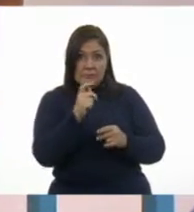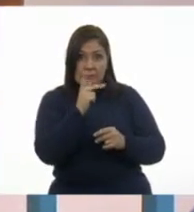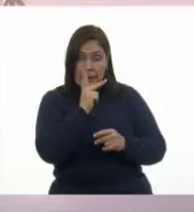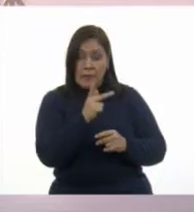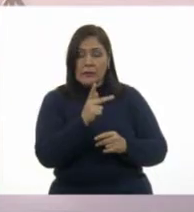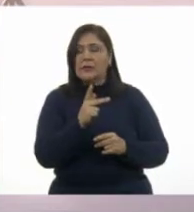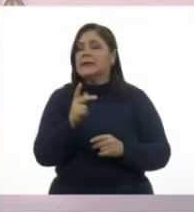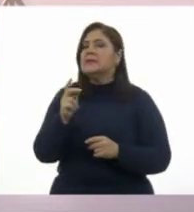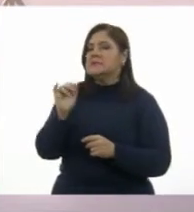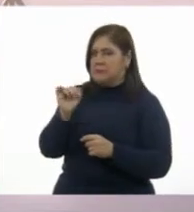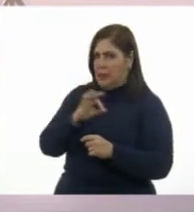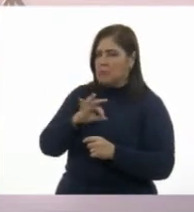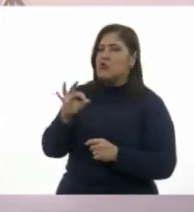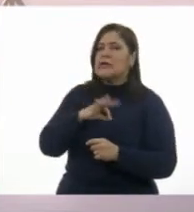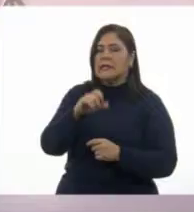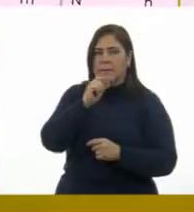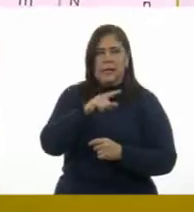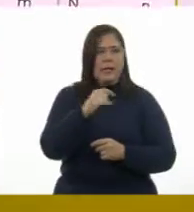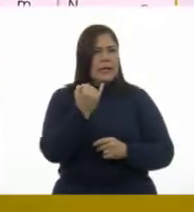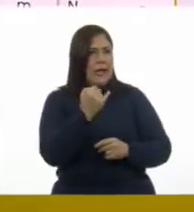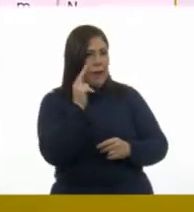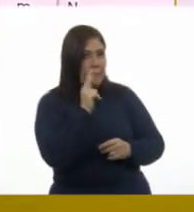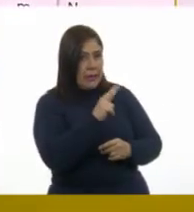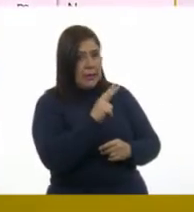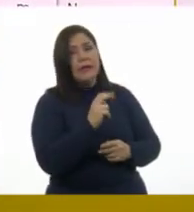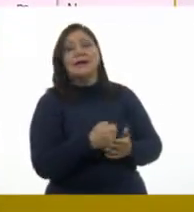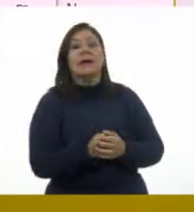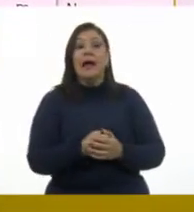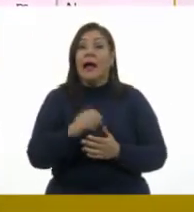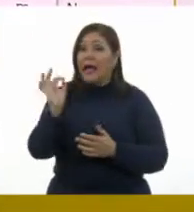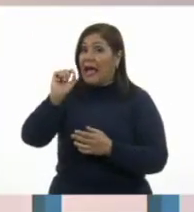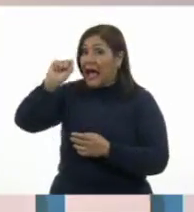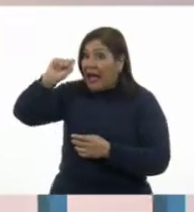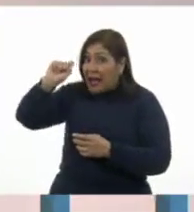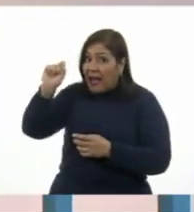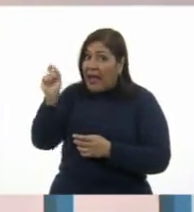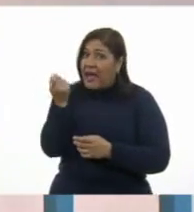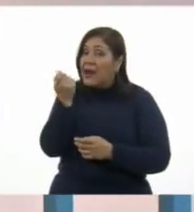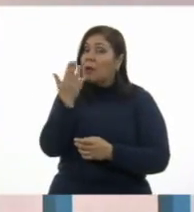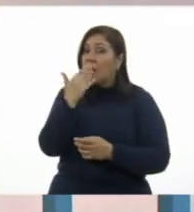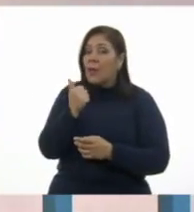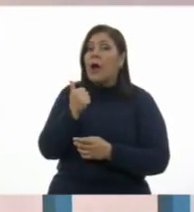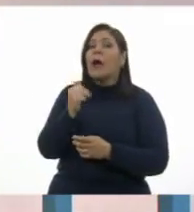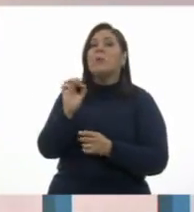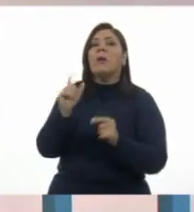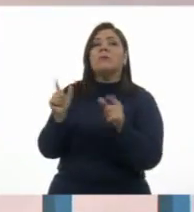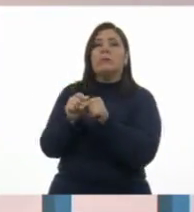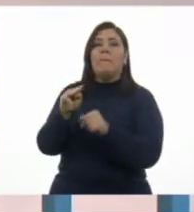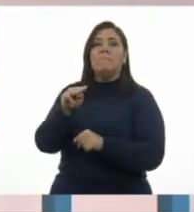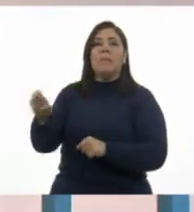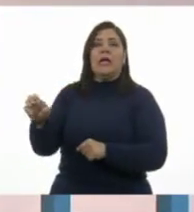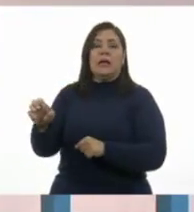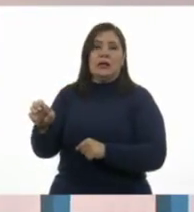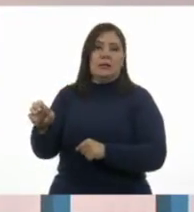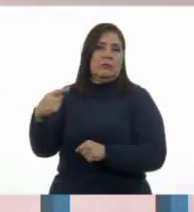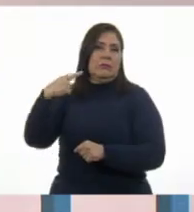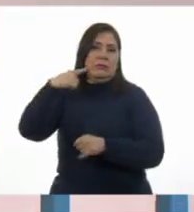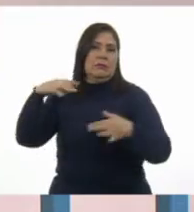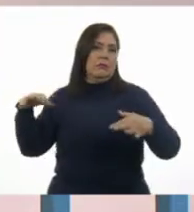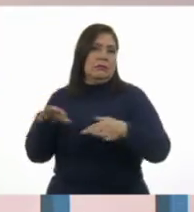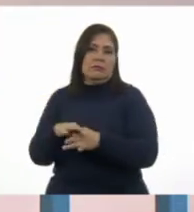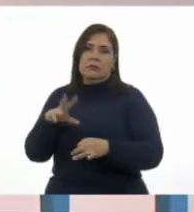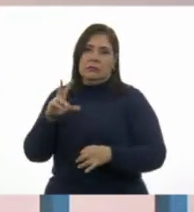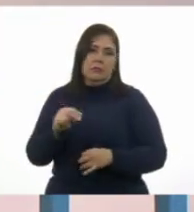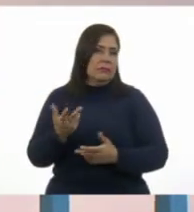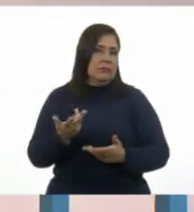Sí, también. ¿Me? Si no ponemos la glotal, dijera me. Ah, y así no suena como debe ser.